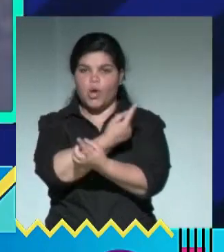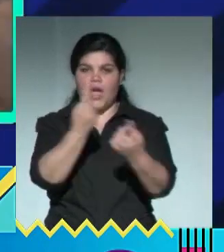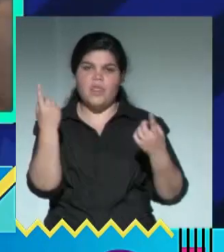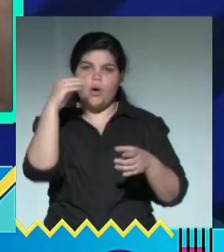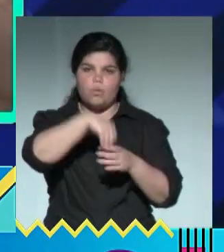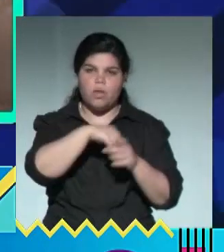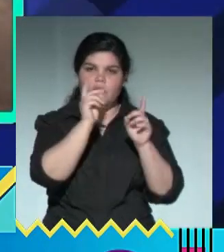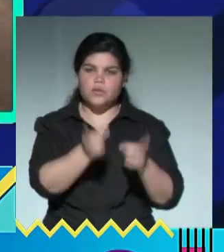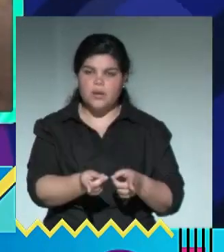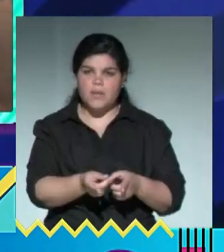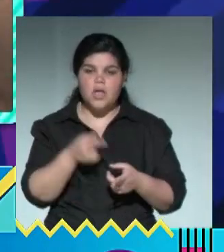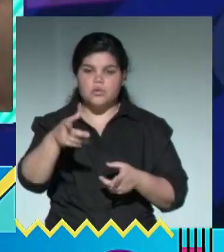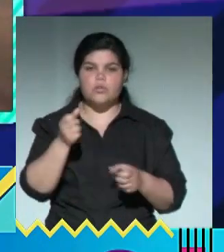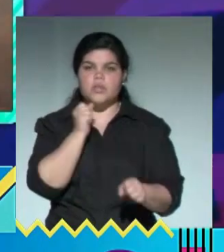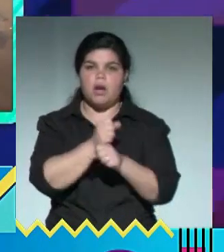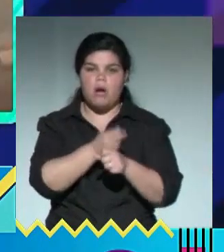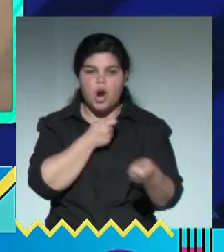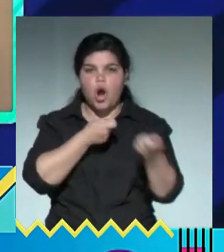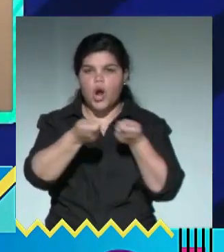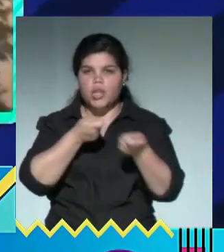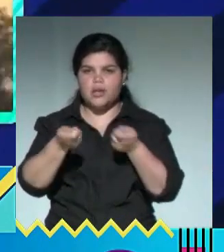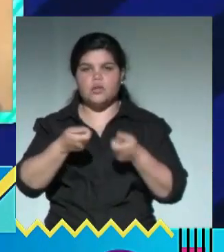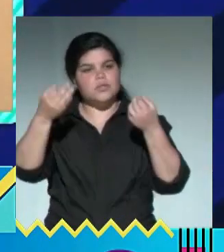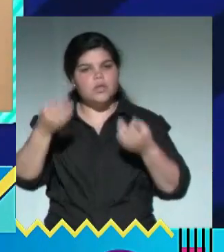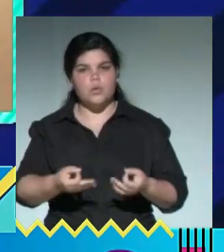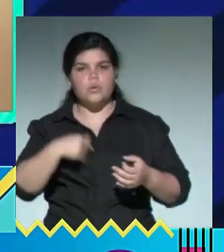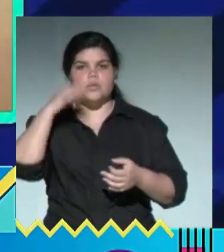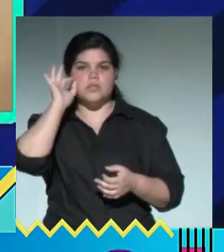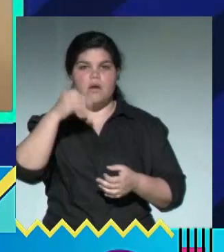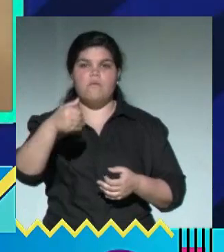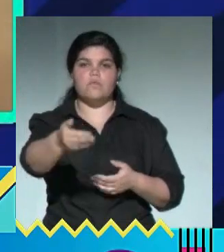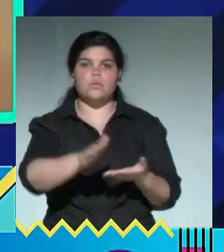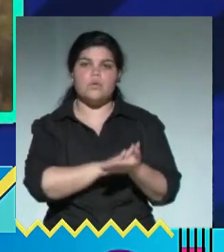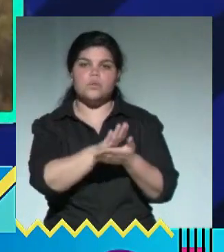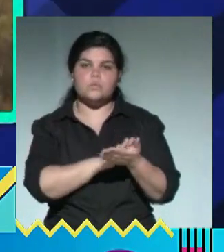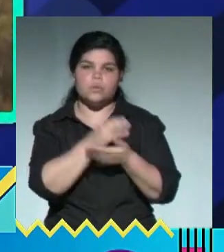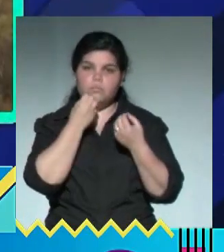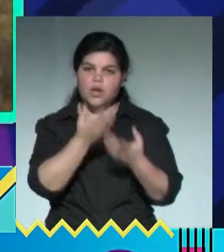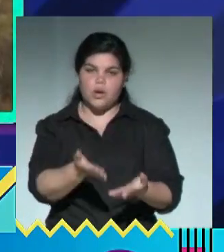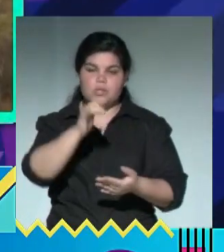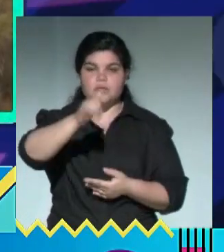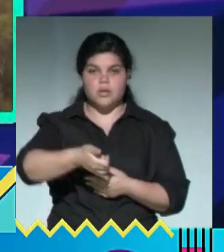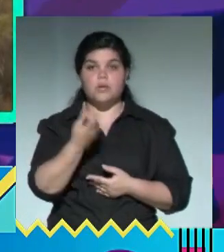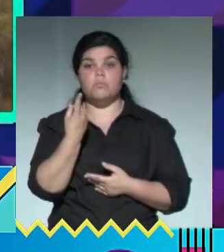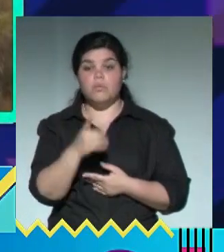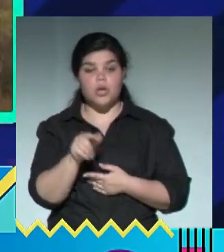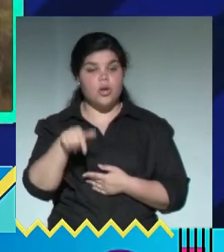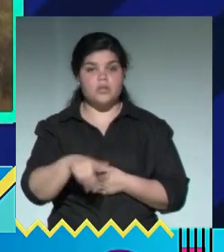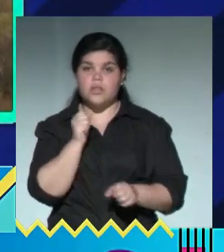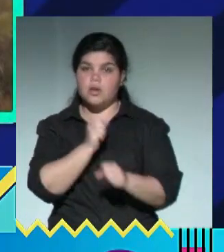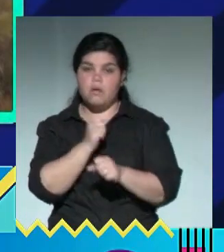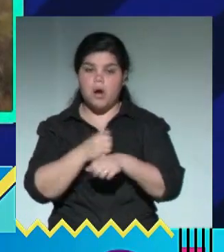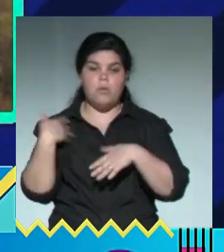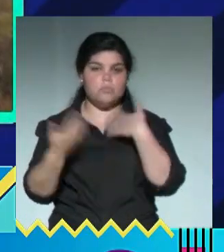trabajo coordinado, que seguramente habrá que mejorar muchas cosas, pero un trabajo coordinado que llegó a buen puerto y que principalmente terminamos